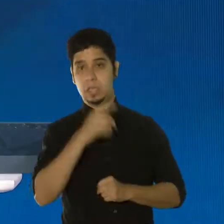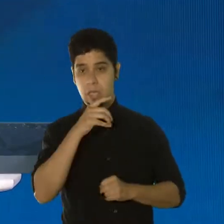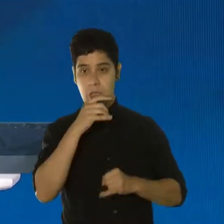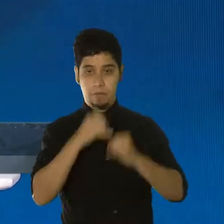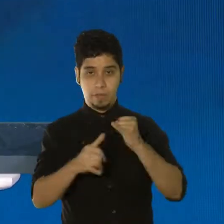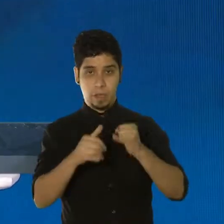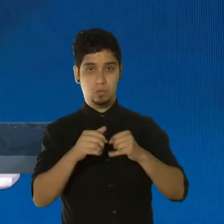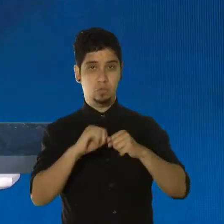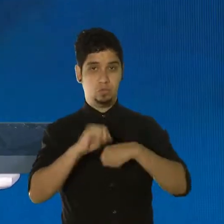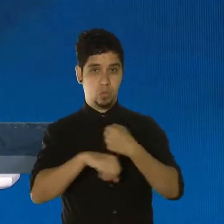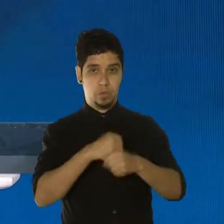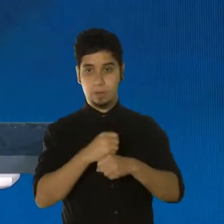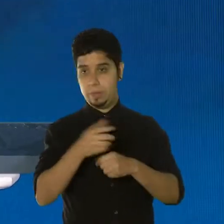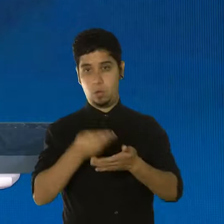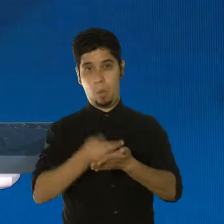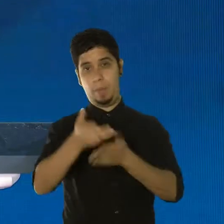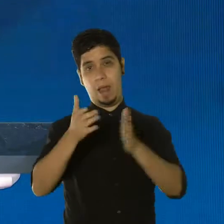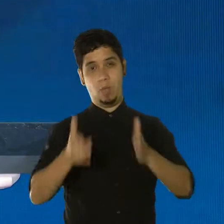consumidor, porque